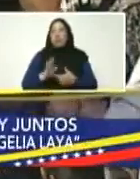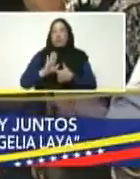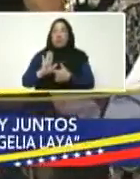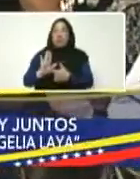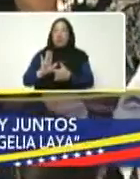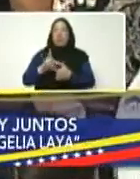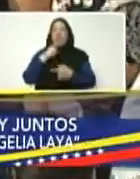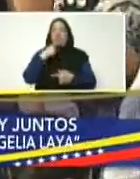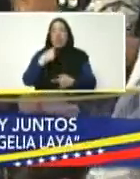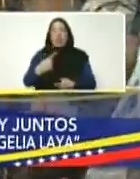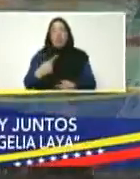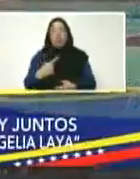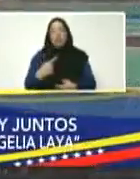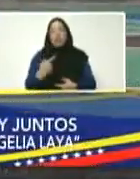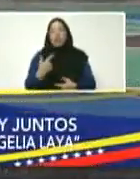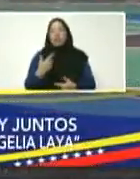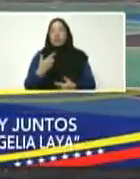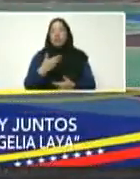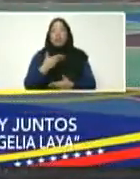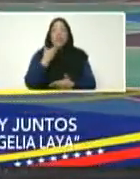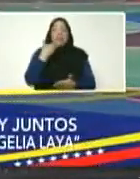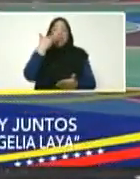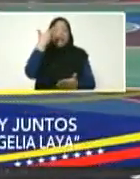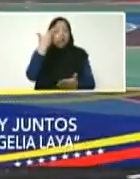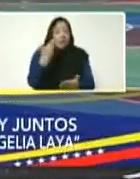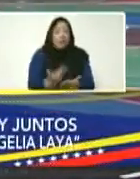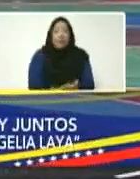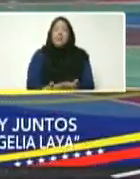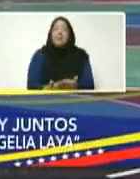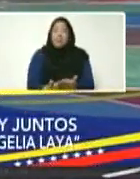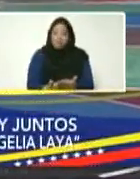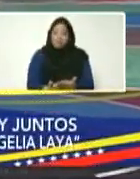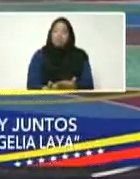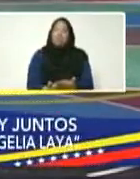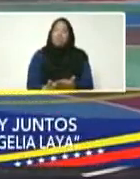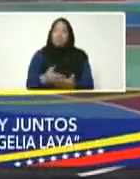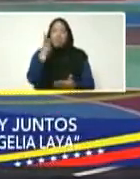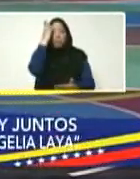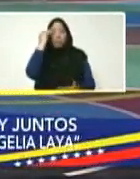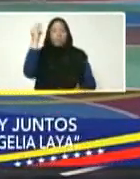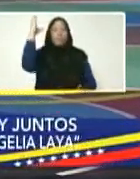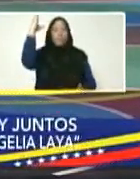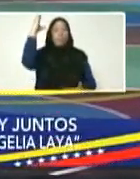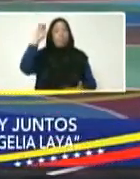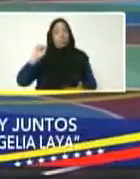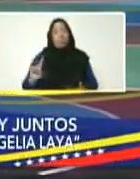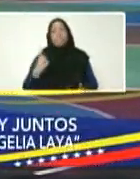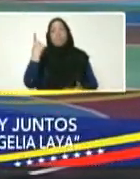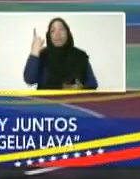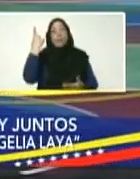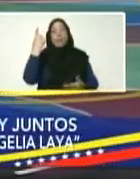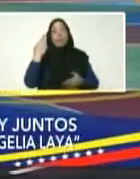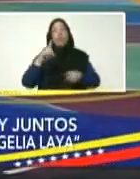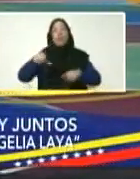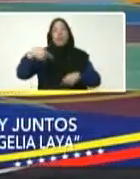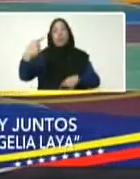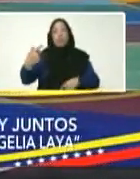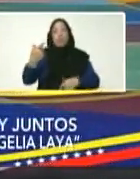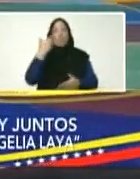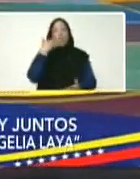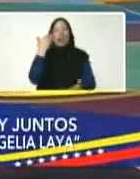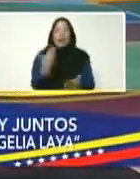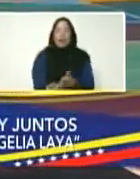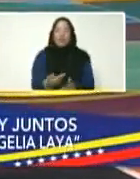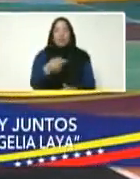para decirle de que realmente estamos agradecidos primero a Dios y luego a usted por su